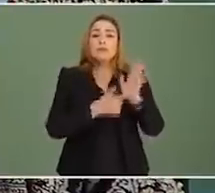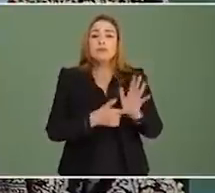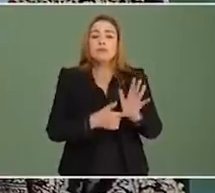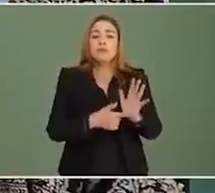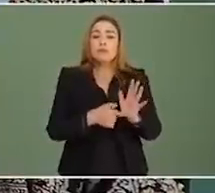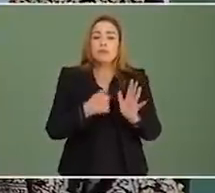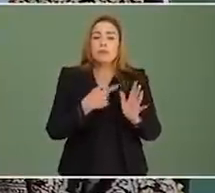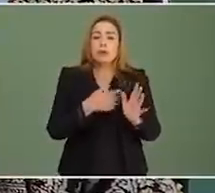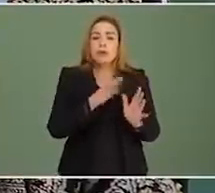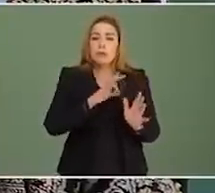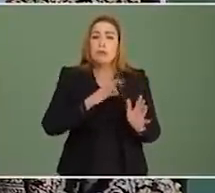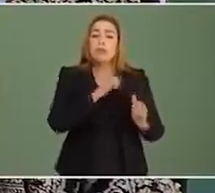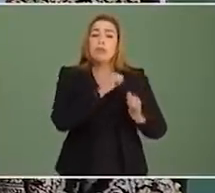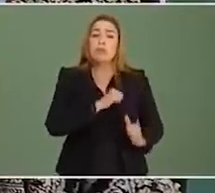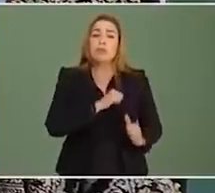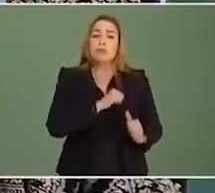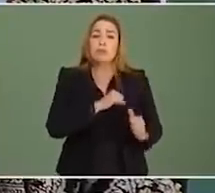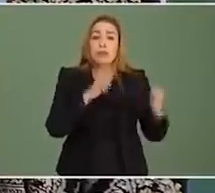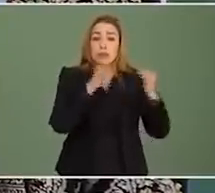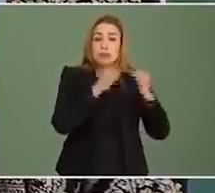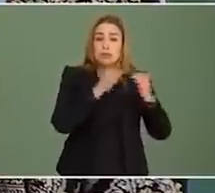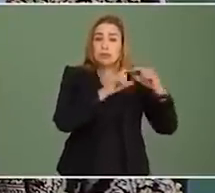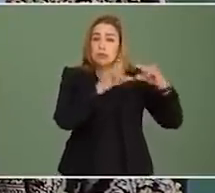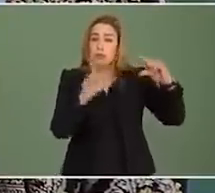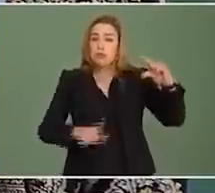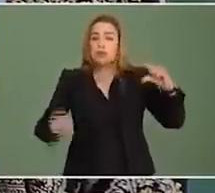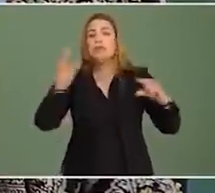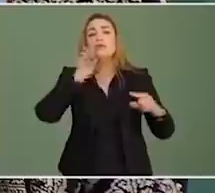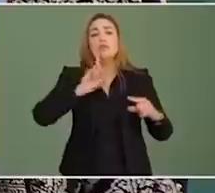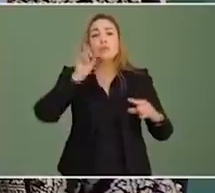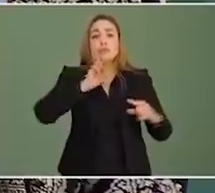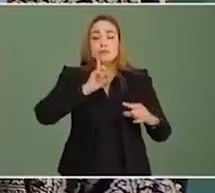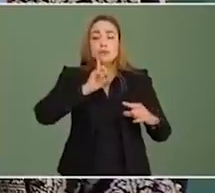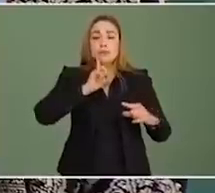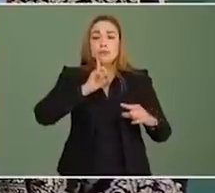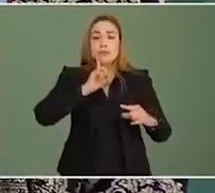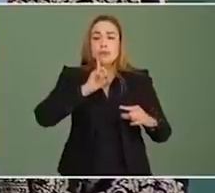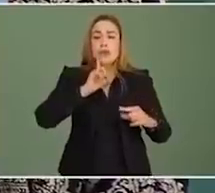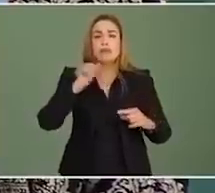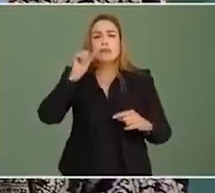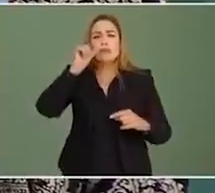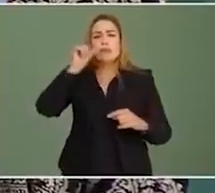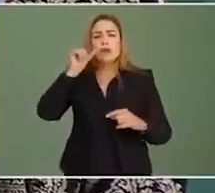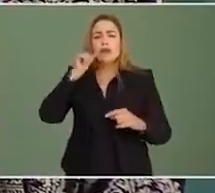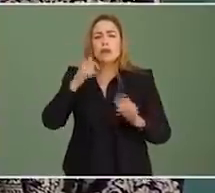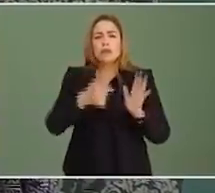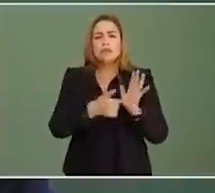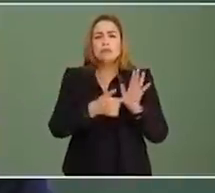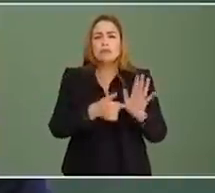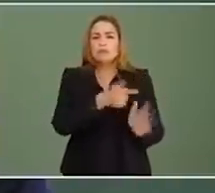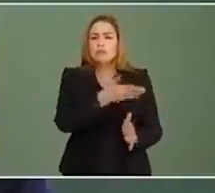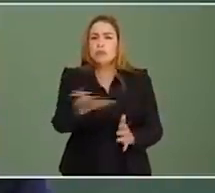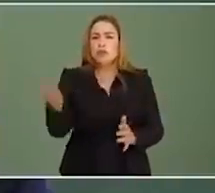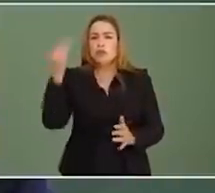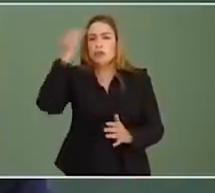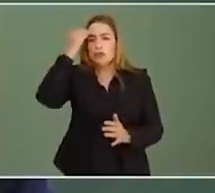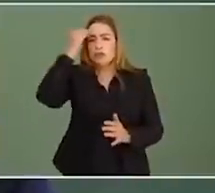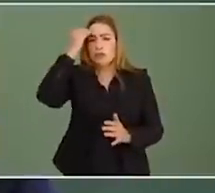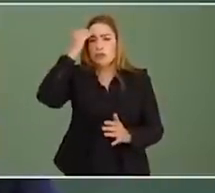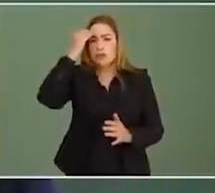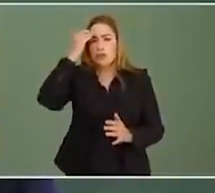mujeres luego de dar a conocer ayer la terna se ha